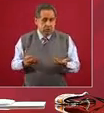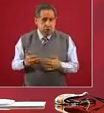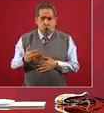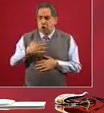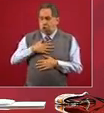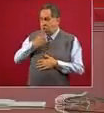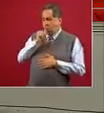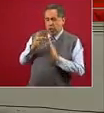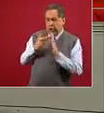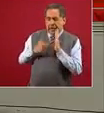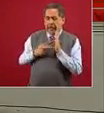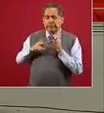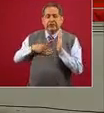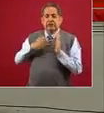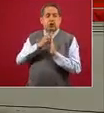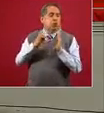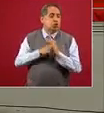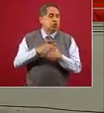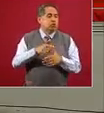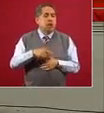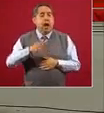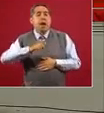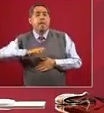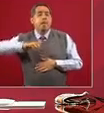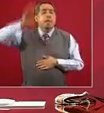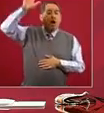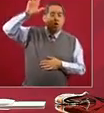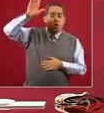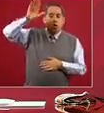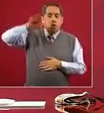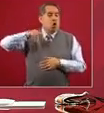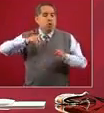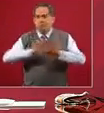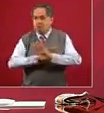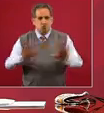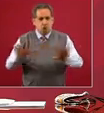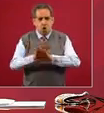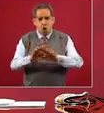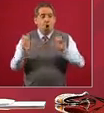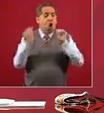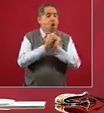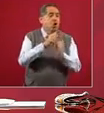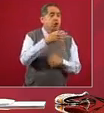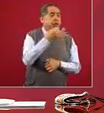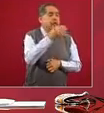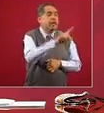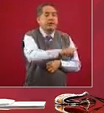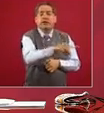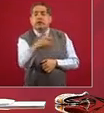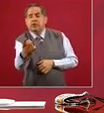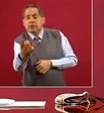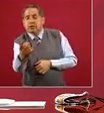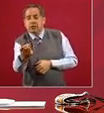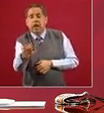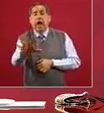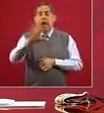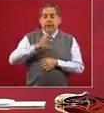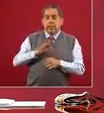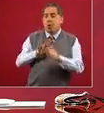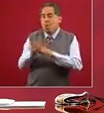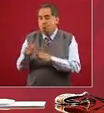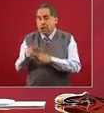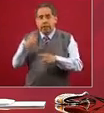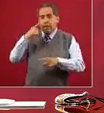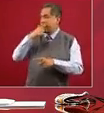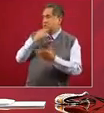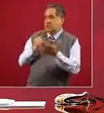mis reglas internas que será a mano alzada o que va a ser a través de un tercero, de un delegado que a su vez define quién